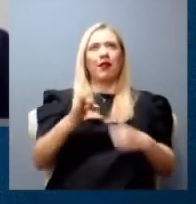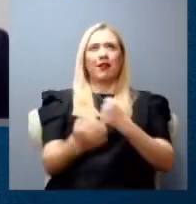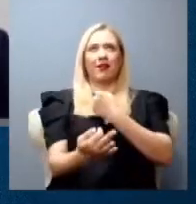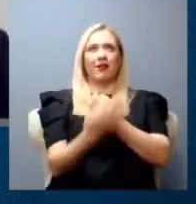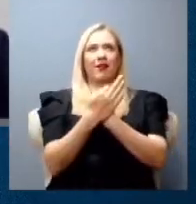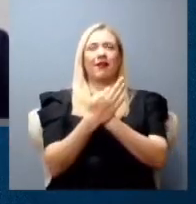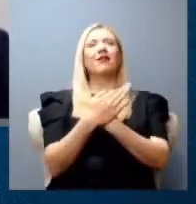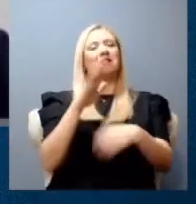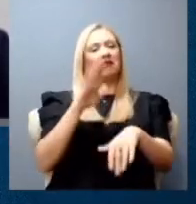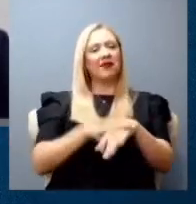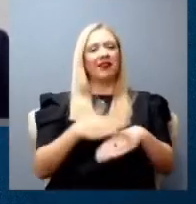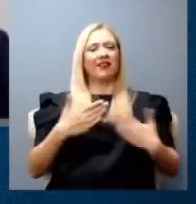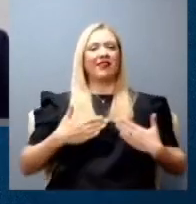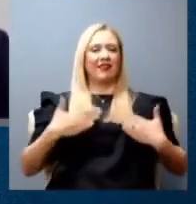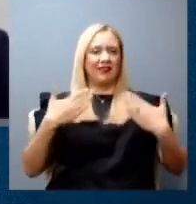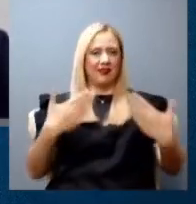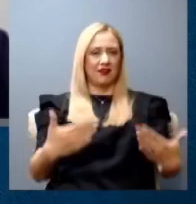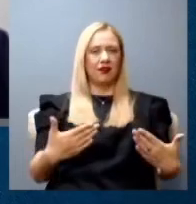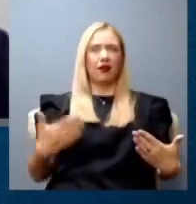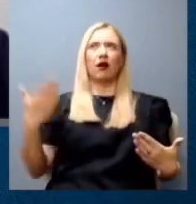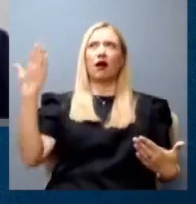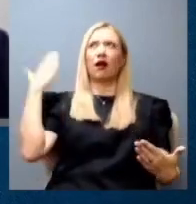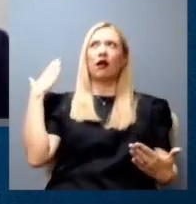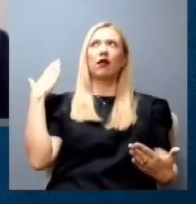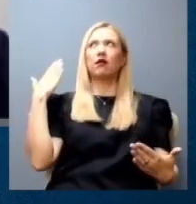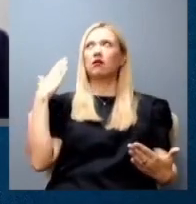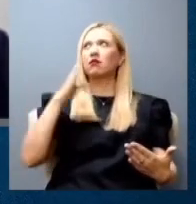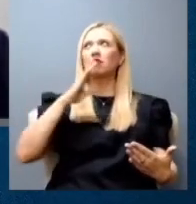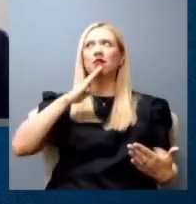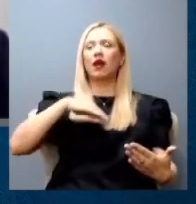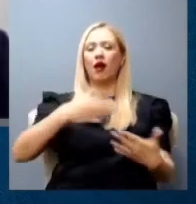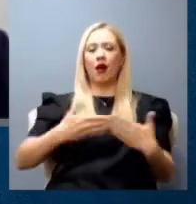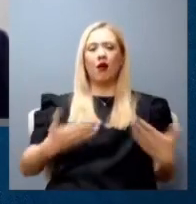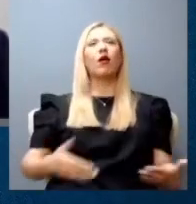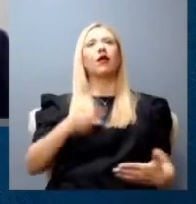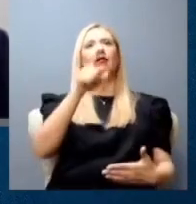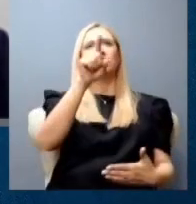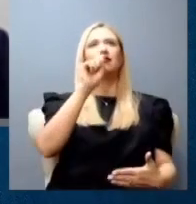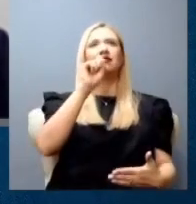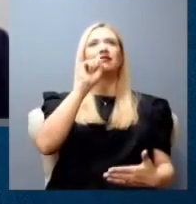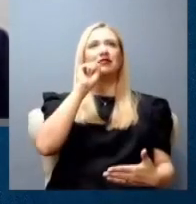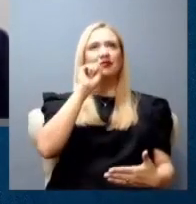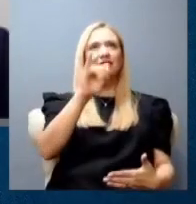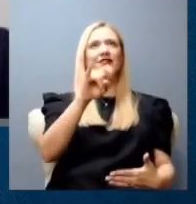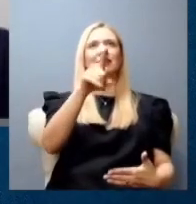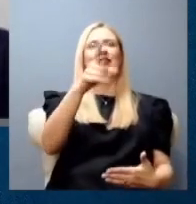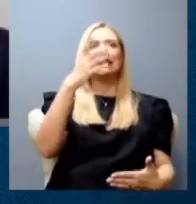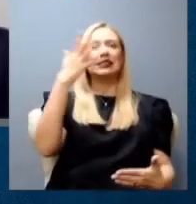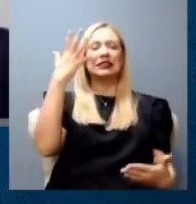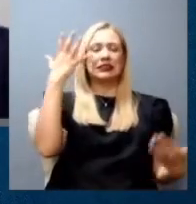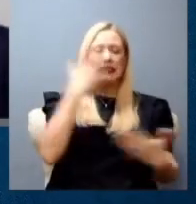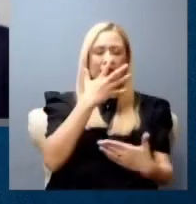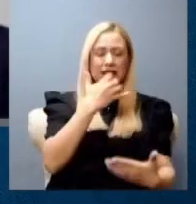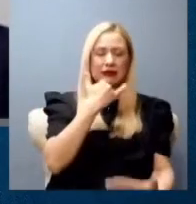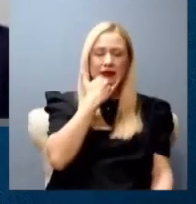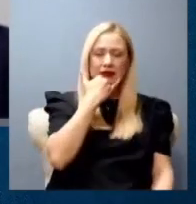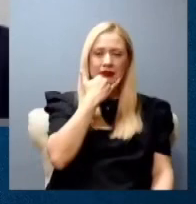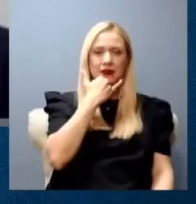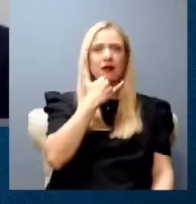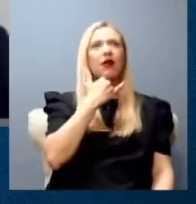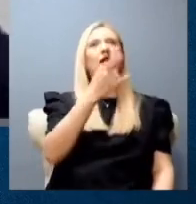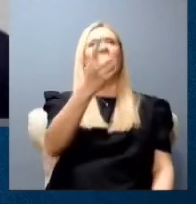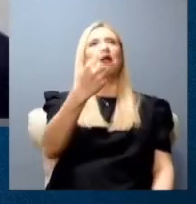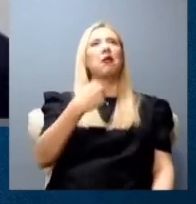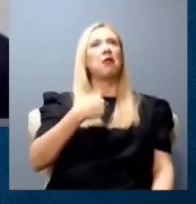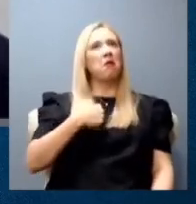que en su momento no lo hizo, pero que ahora tiene la capacidad y la voluntad de reconocer el daño que se le causó, aun cuando